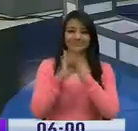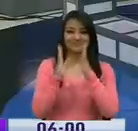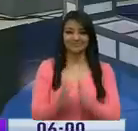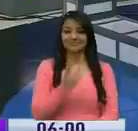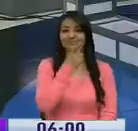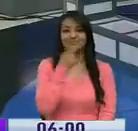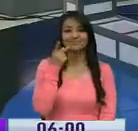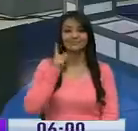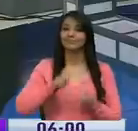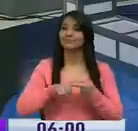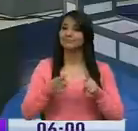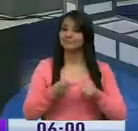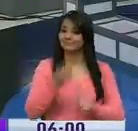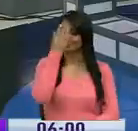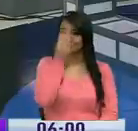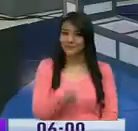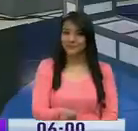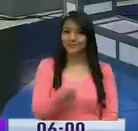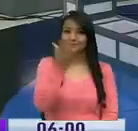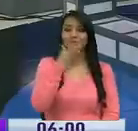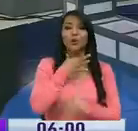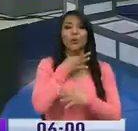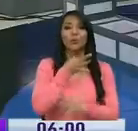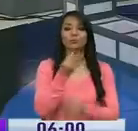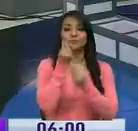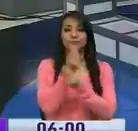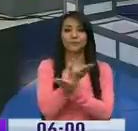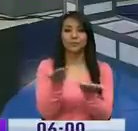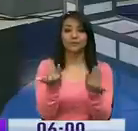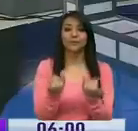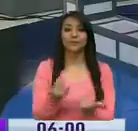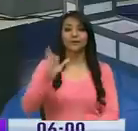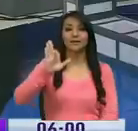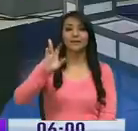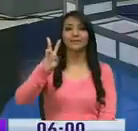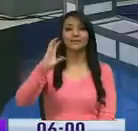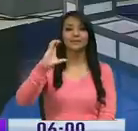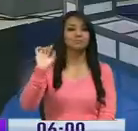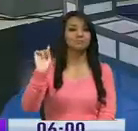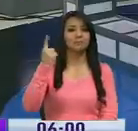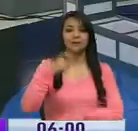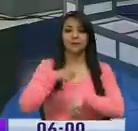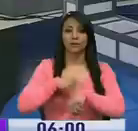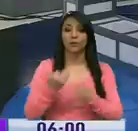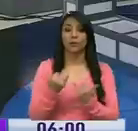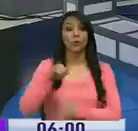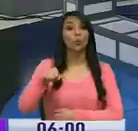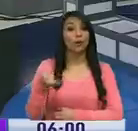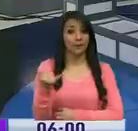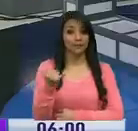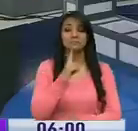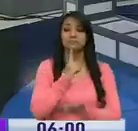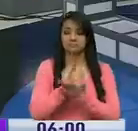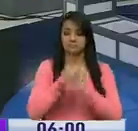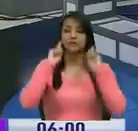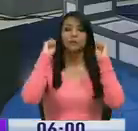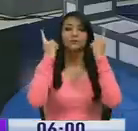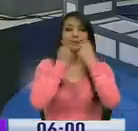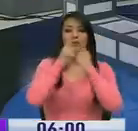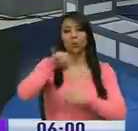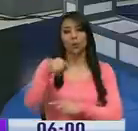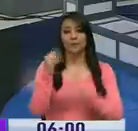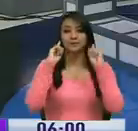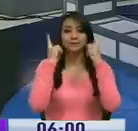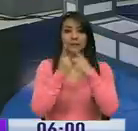televidentes muy buenos días Qué gusto poderlos acompañar en tvc a primera hora hoy jueves sí jueves santo y para muchos también se